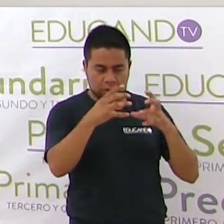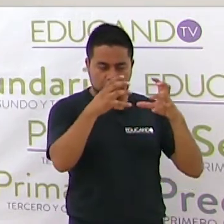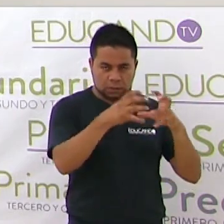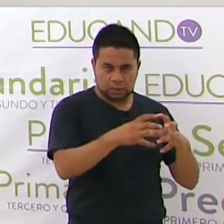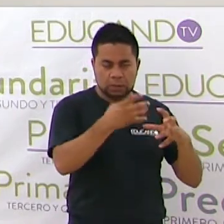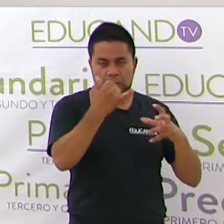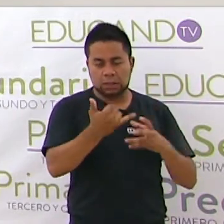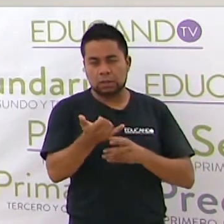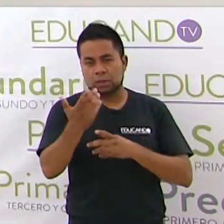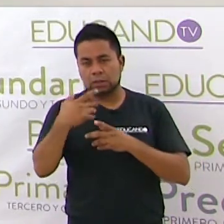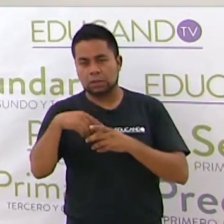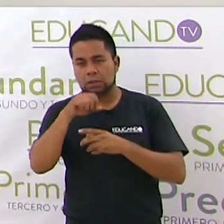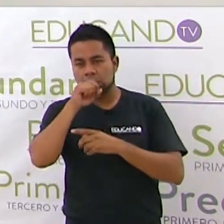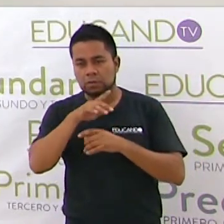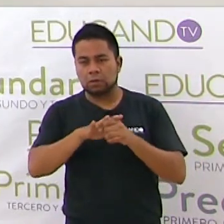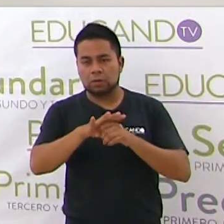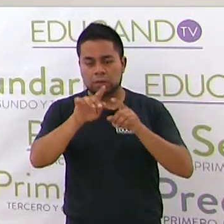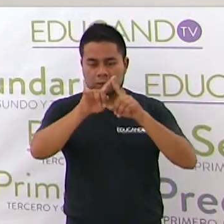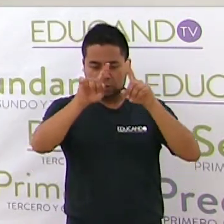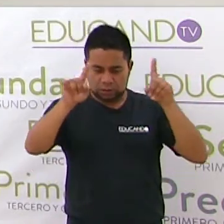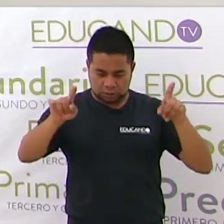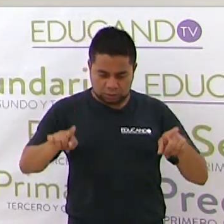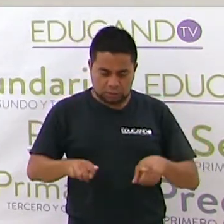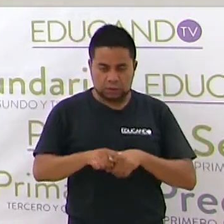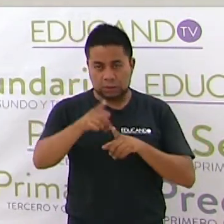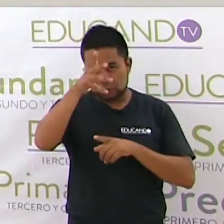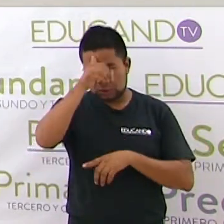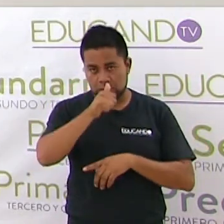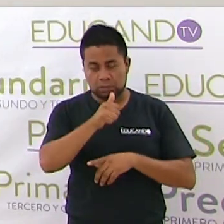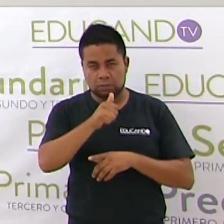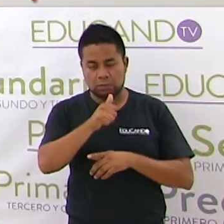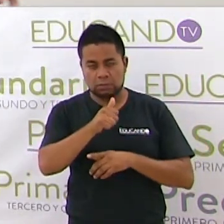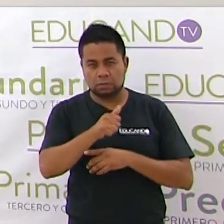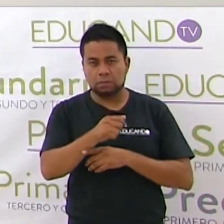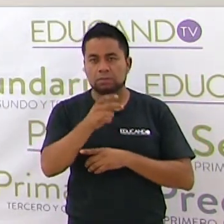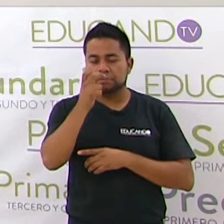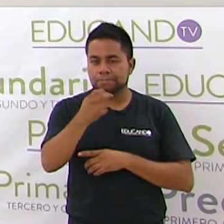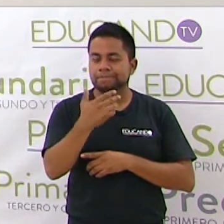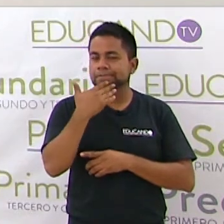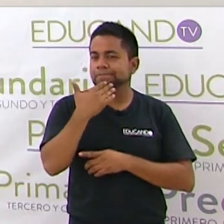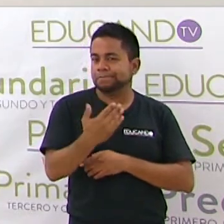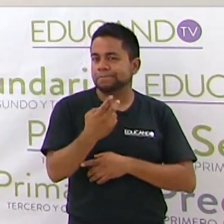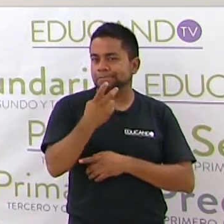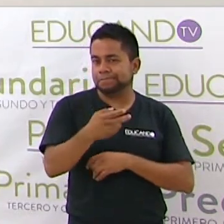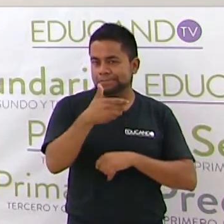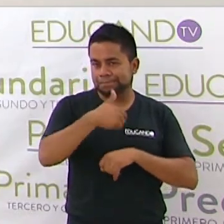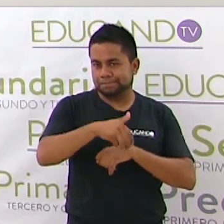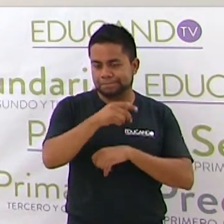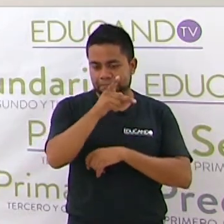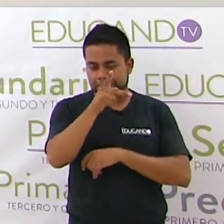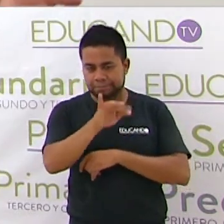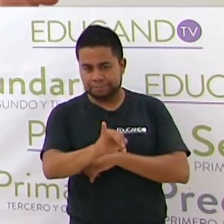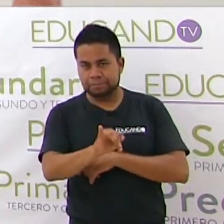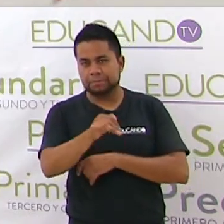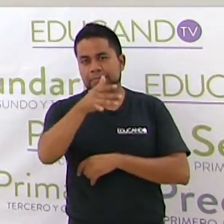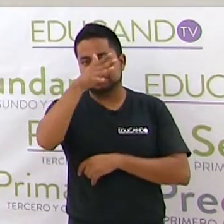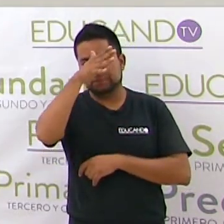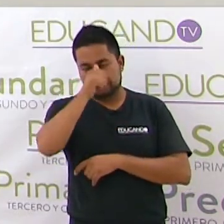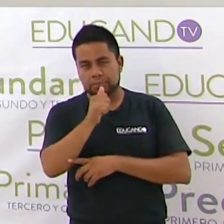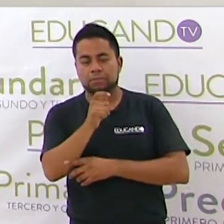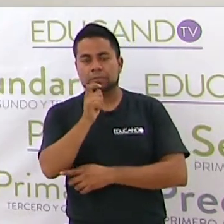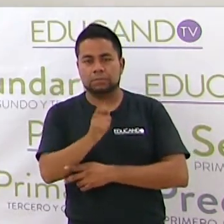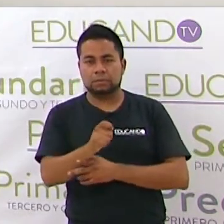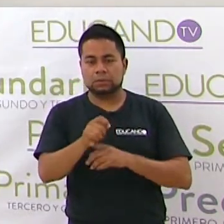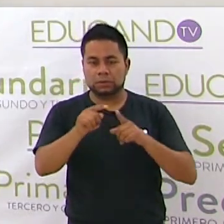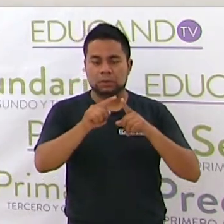esfera y su circunferencia. ¿Sí lo recuerdan? Exacto, es el número pi. Recuerden que